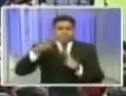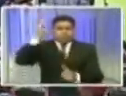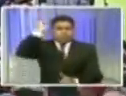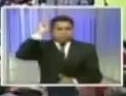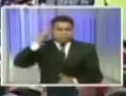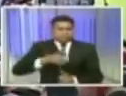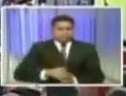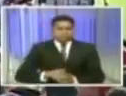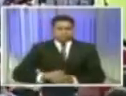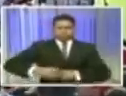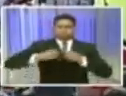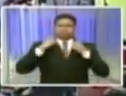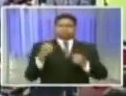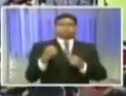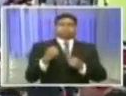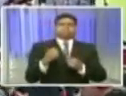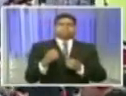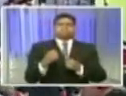bandera gloriosa,